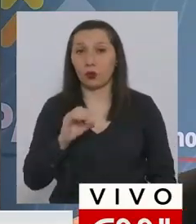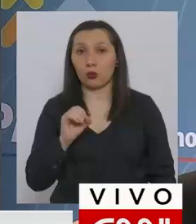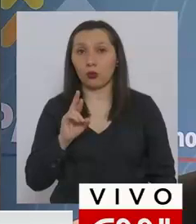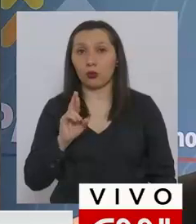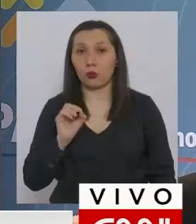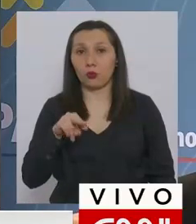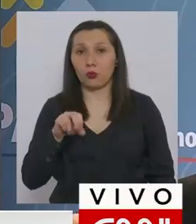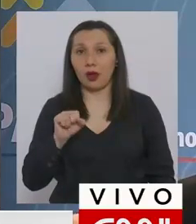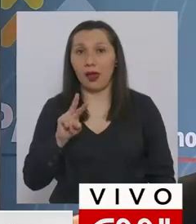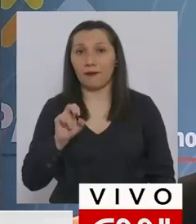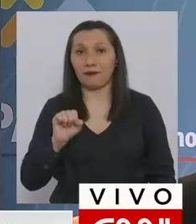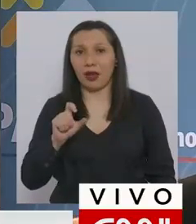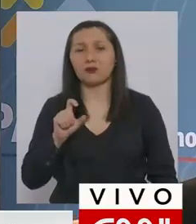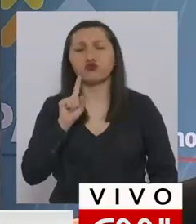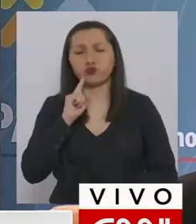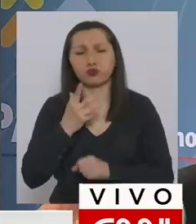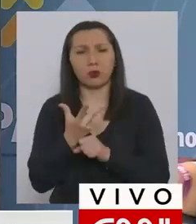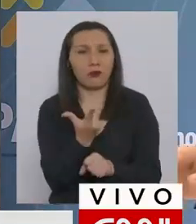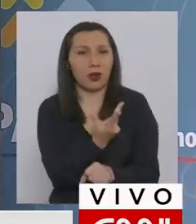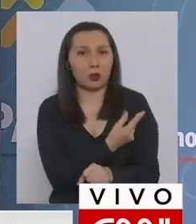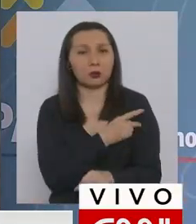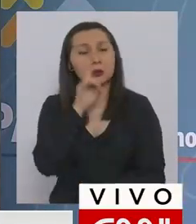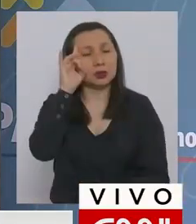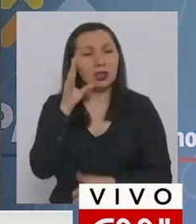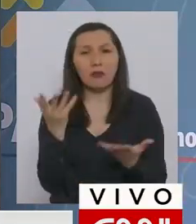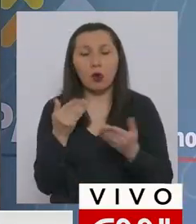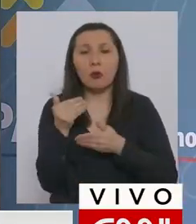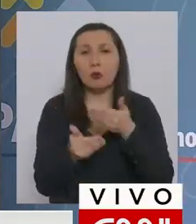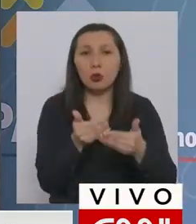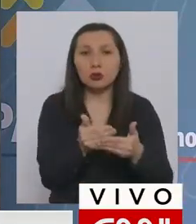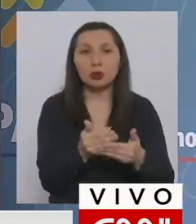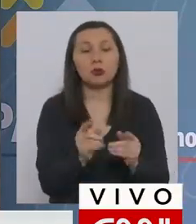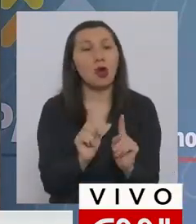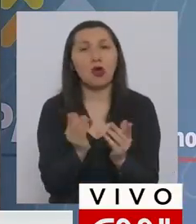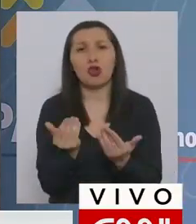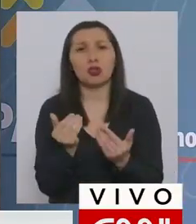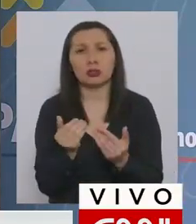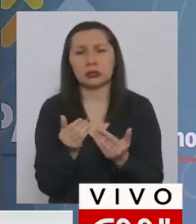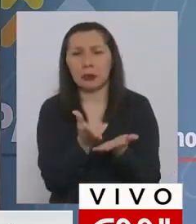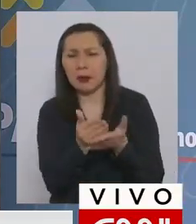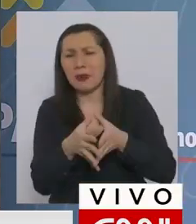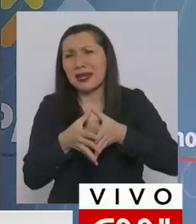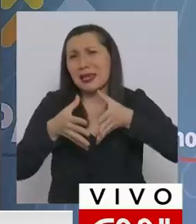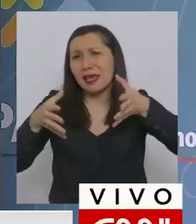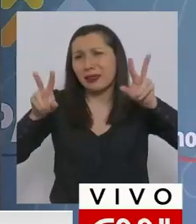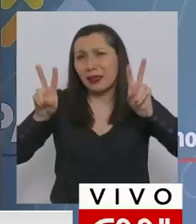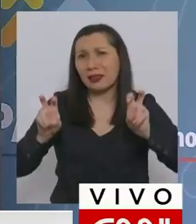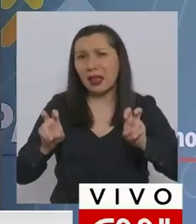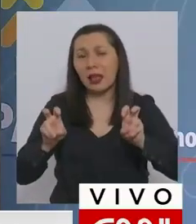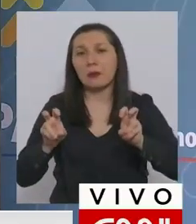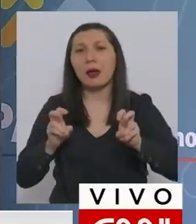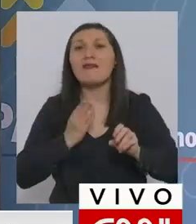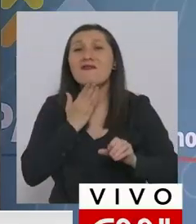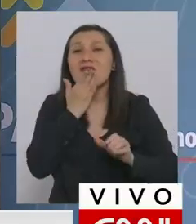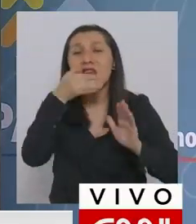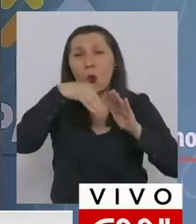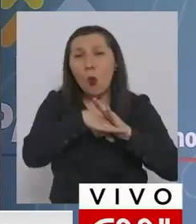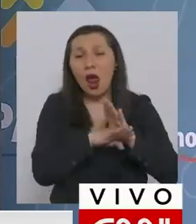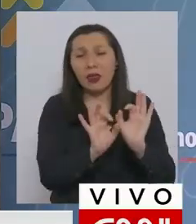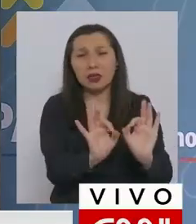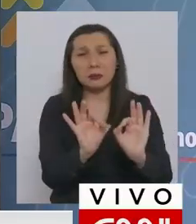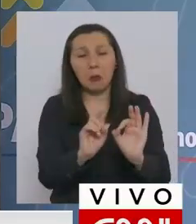y una vez que tengamos esa coordinación se va a dar a conocer el inicio, pero va a ser prontamente y esperamos lo antes